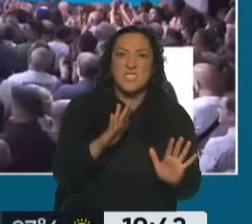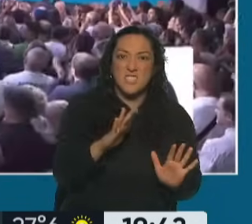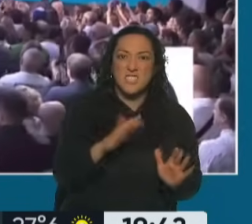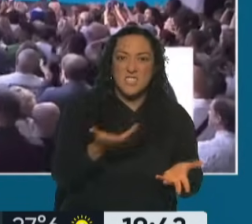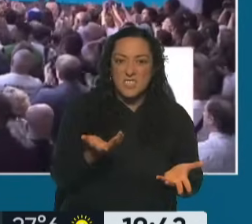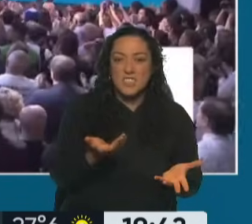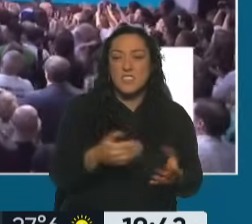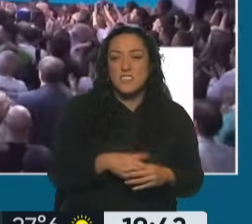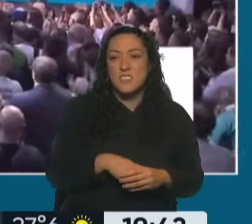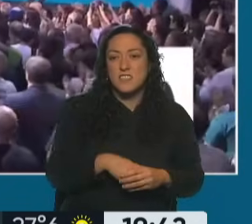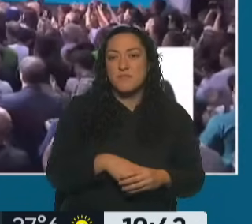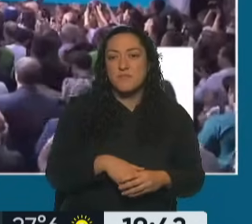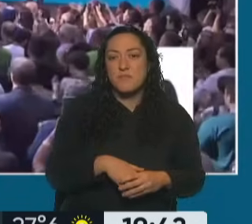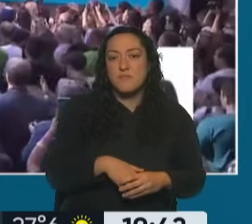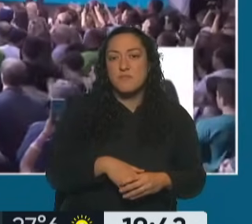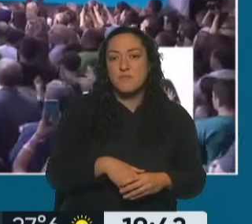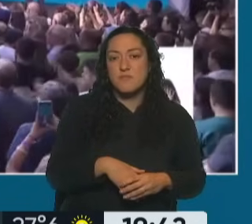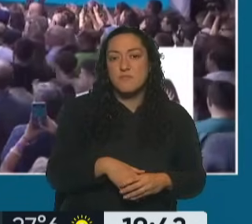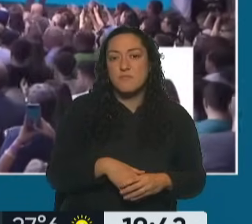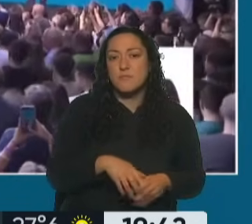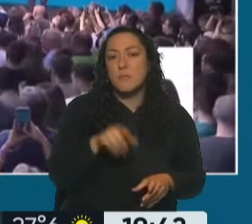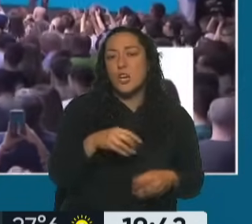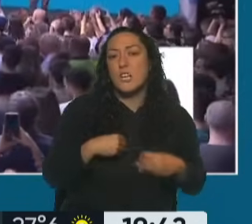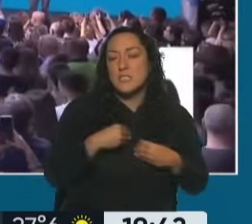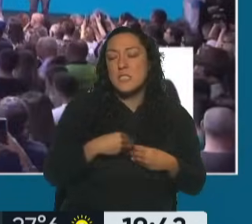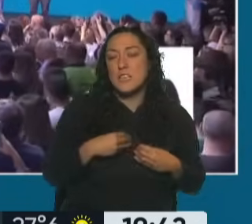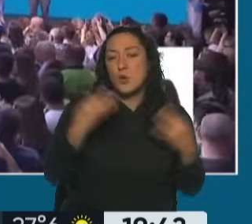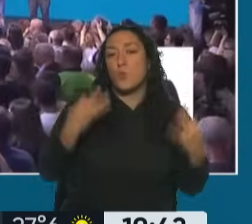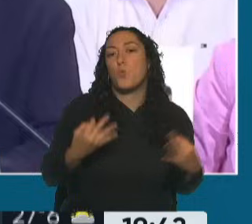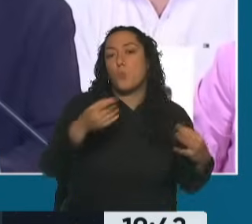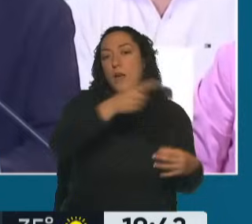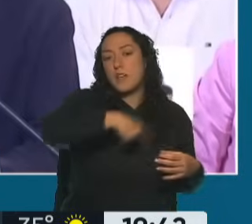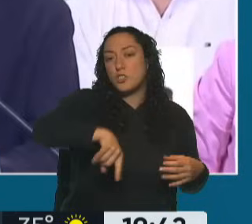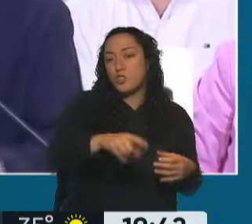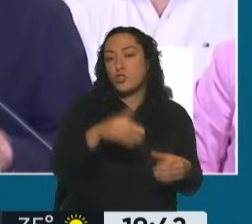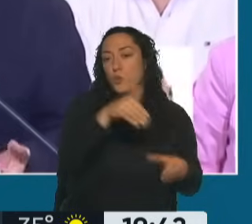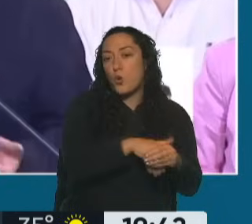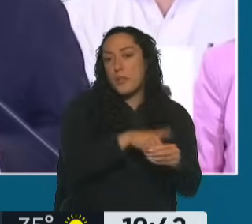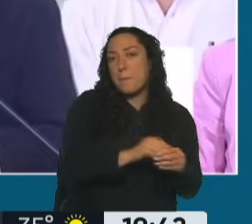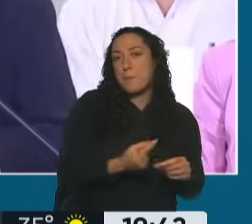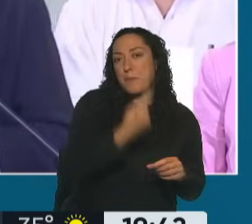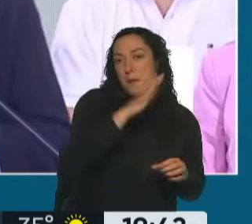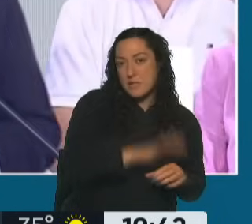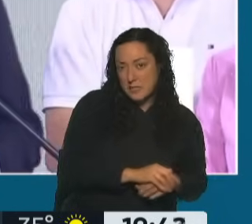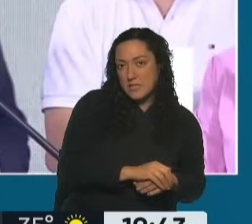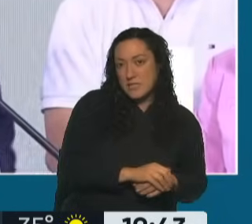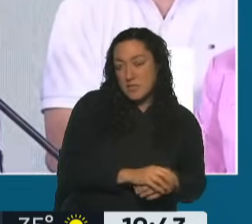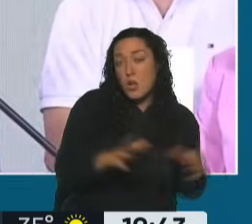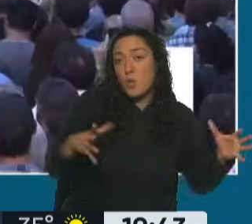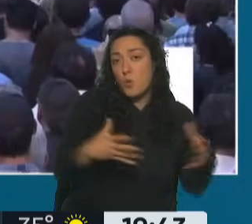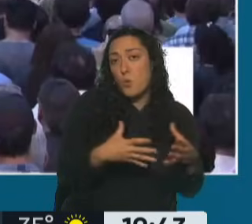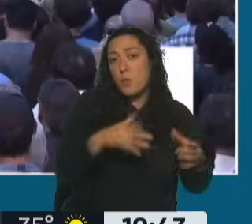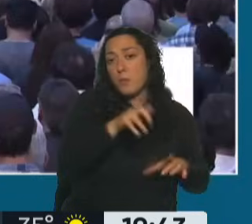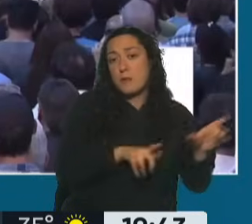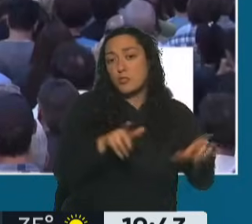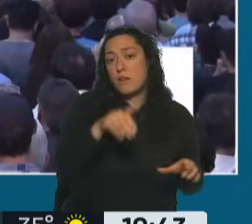así su discurso, pero se sintió en la obligación de cumplir con todo el universo que lo votó. Y el universo que lo votó a él, si